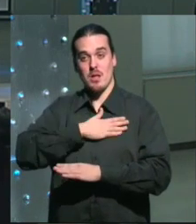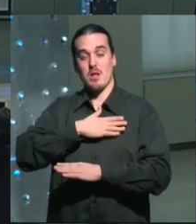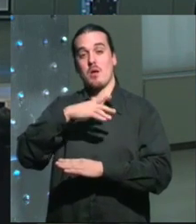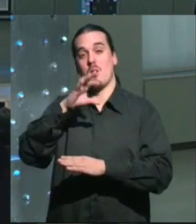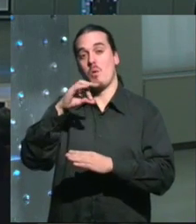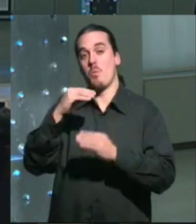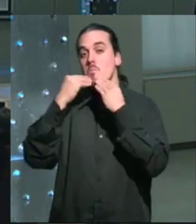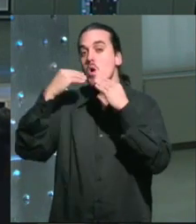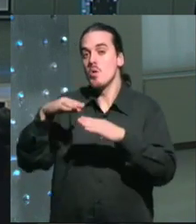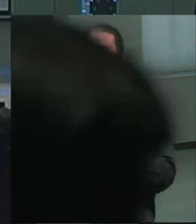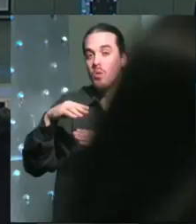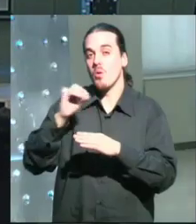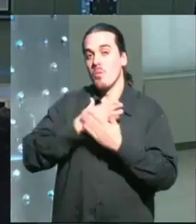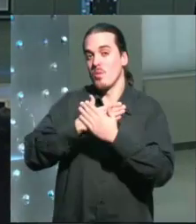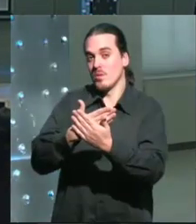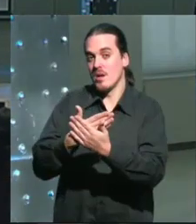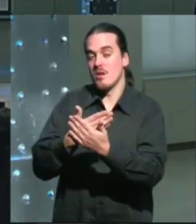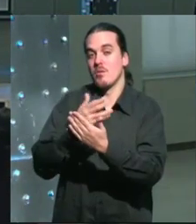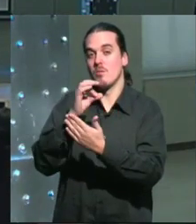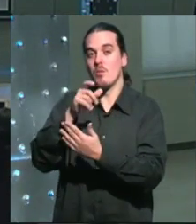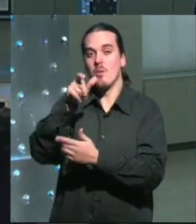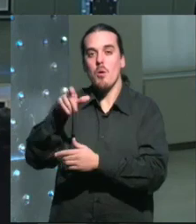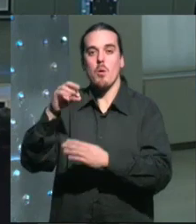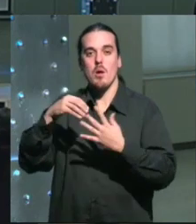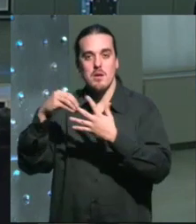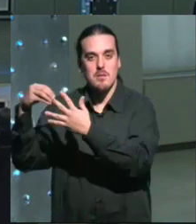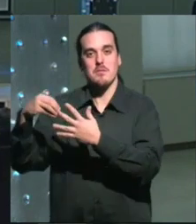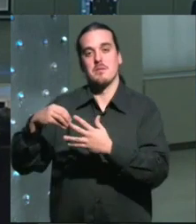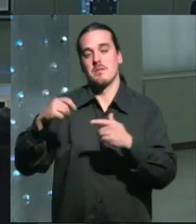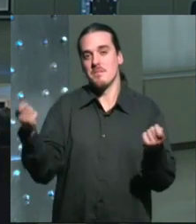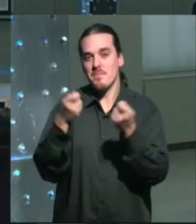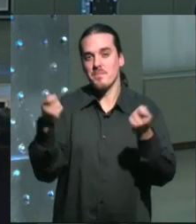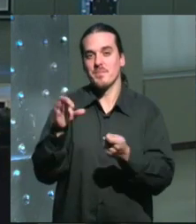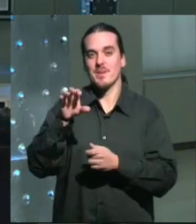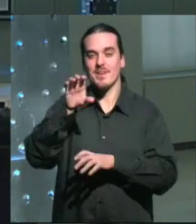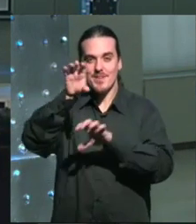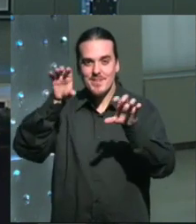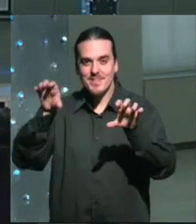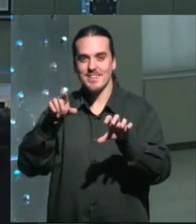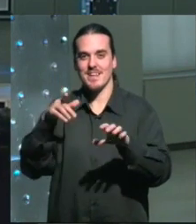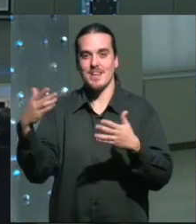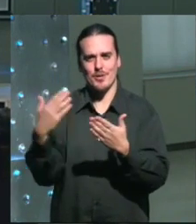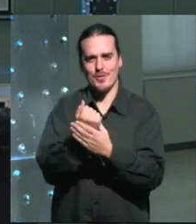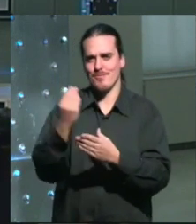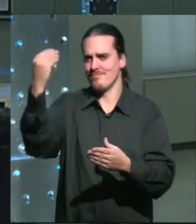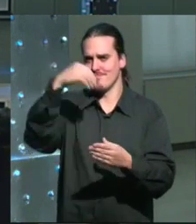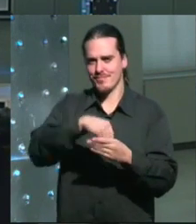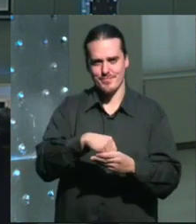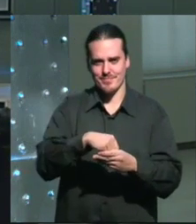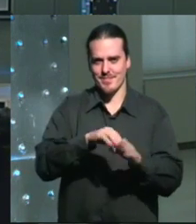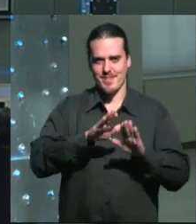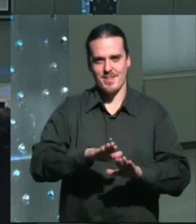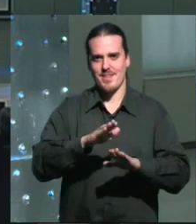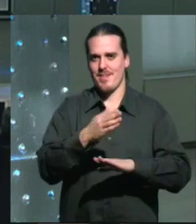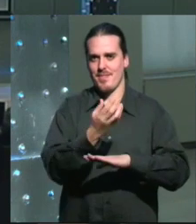en los líderes de campaña regionales, estatales, en los condados, toda esa información se queda en la base de datos. No se la lleva mañana la persona